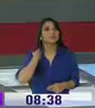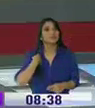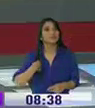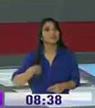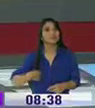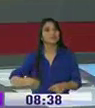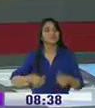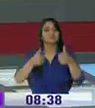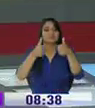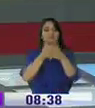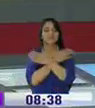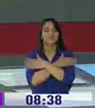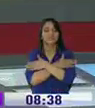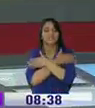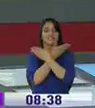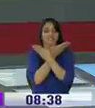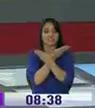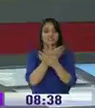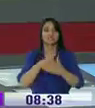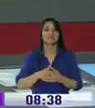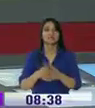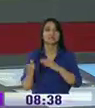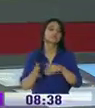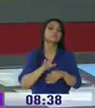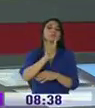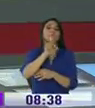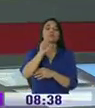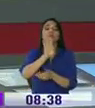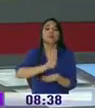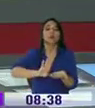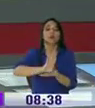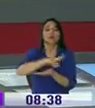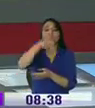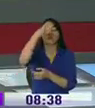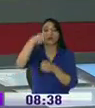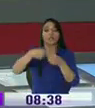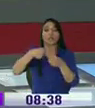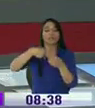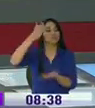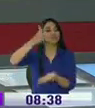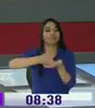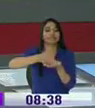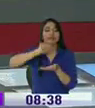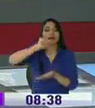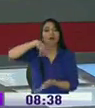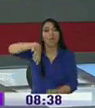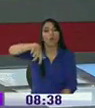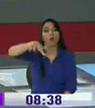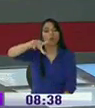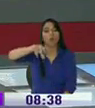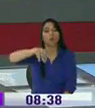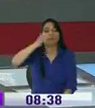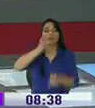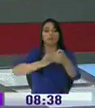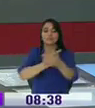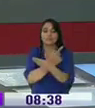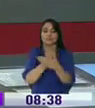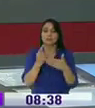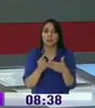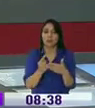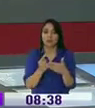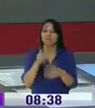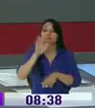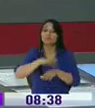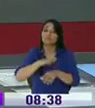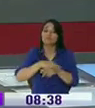eso, felicitaciones. En 21 barrios del norte de Quito se suspendió el servicio de agua potable. Esto fue el fin de semana y se lo hizo por los